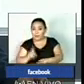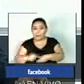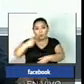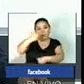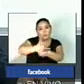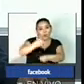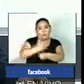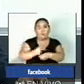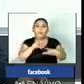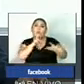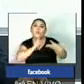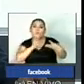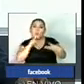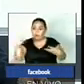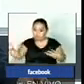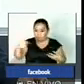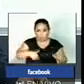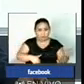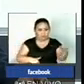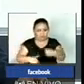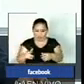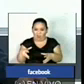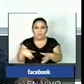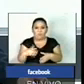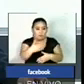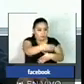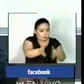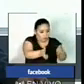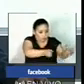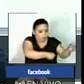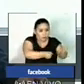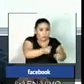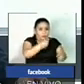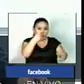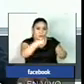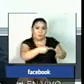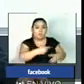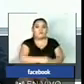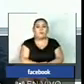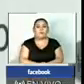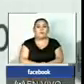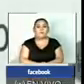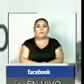Honduras para luego ingresar a los centros de contención a cumplir la cuarentena obligatoria.